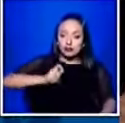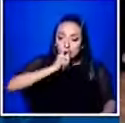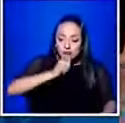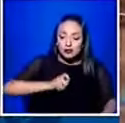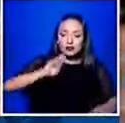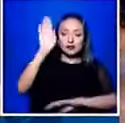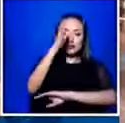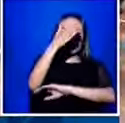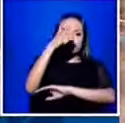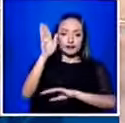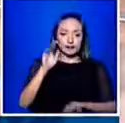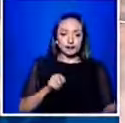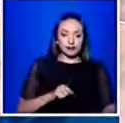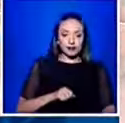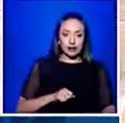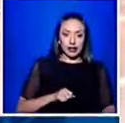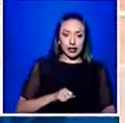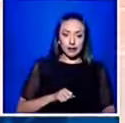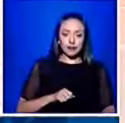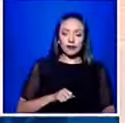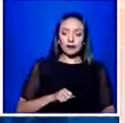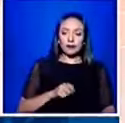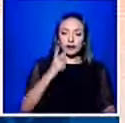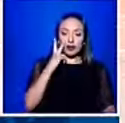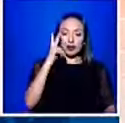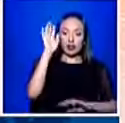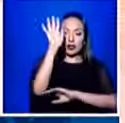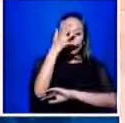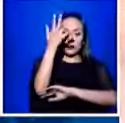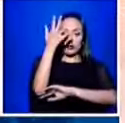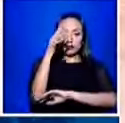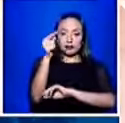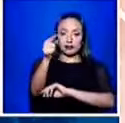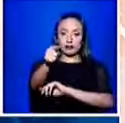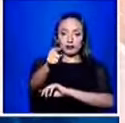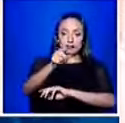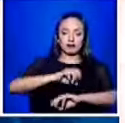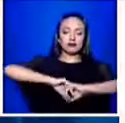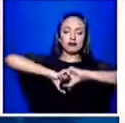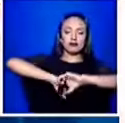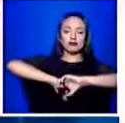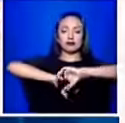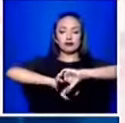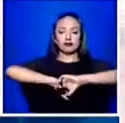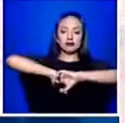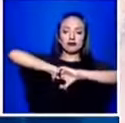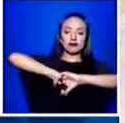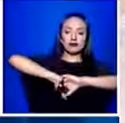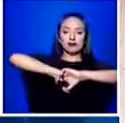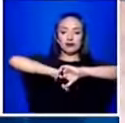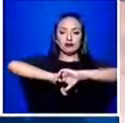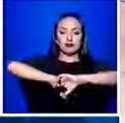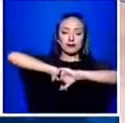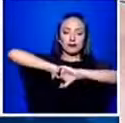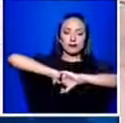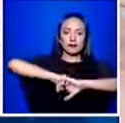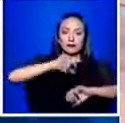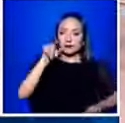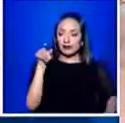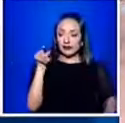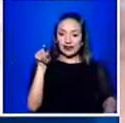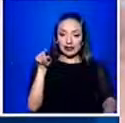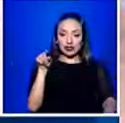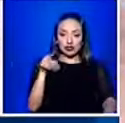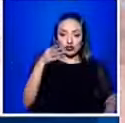En este momento ya están saliendo ya los abanderados de la unidad educativa Humberto Mata Martínez. Como ustedes pueden observar, ya